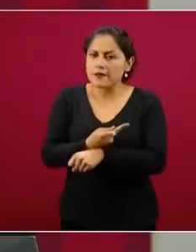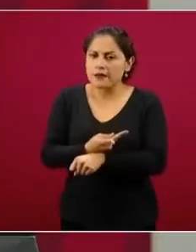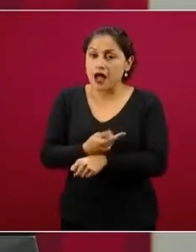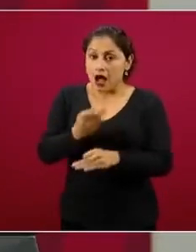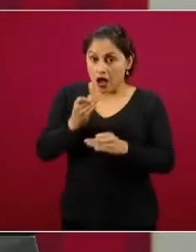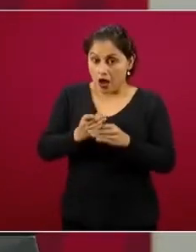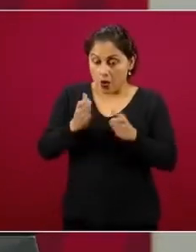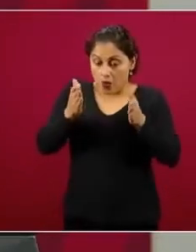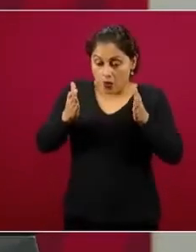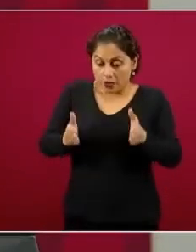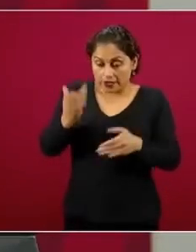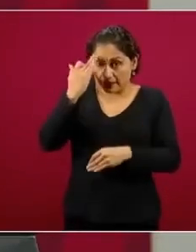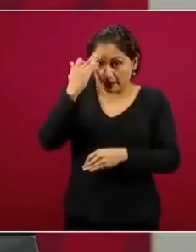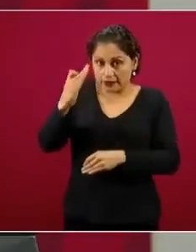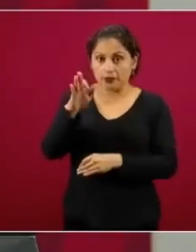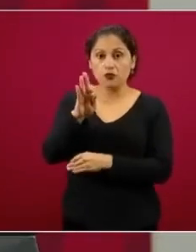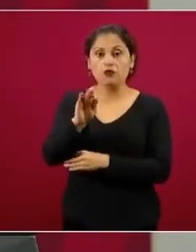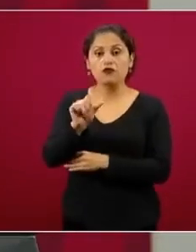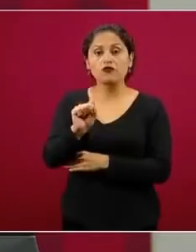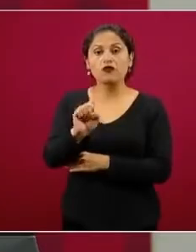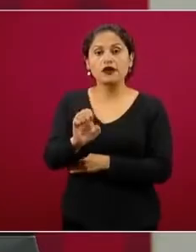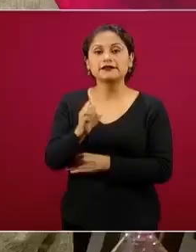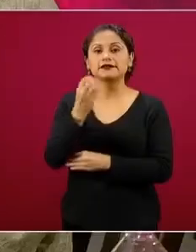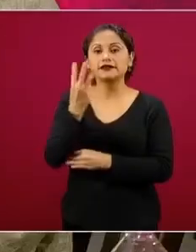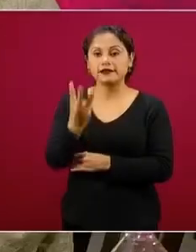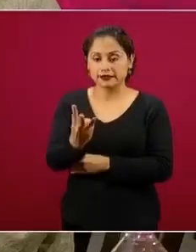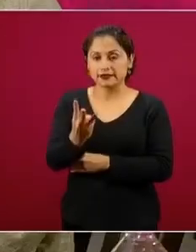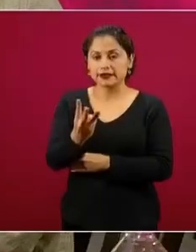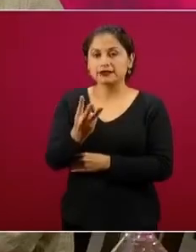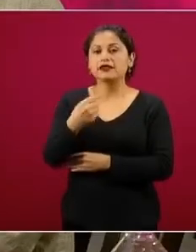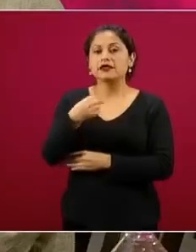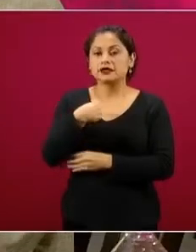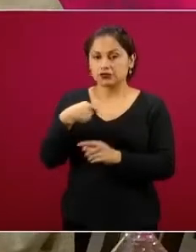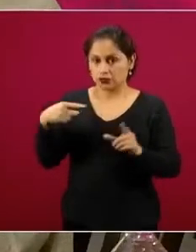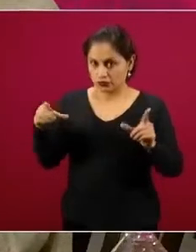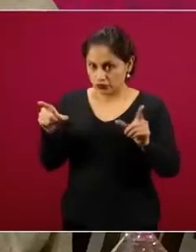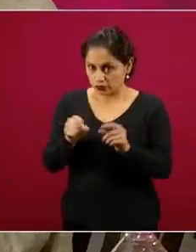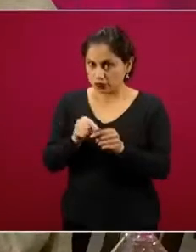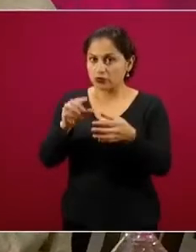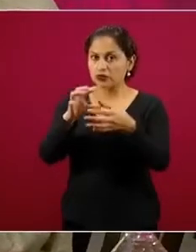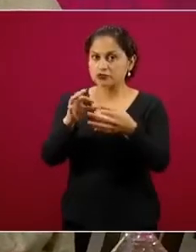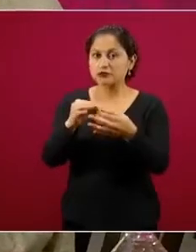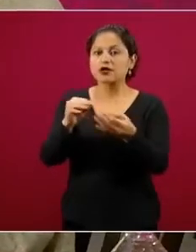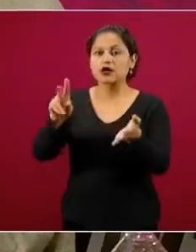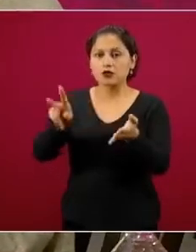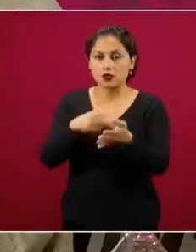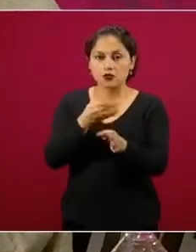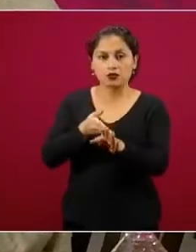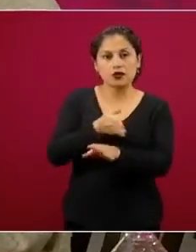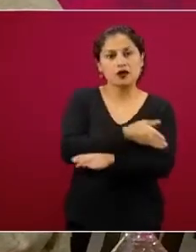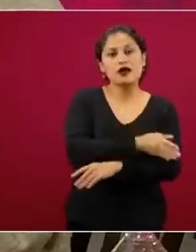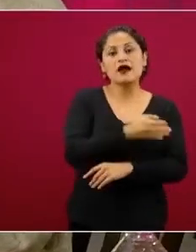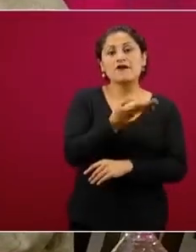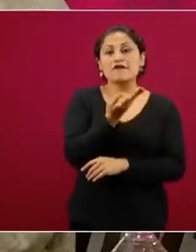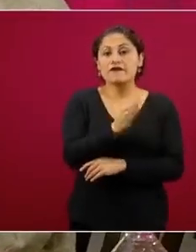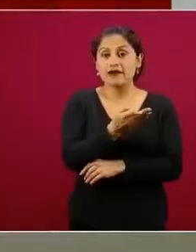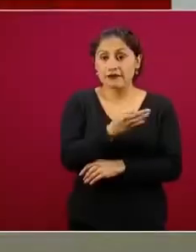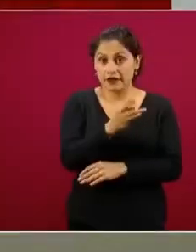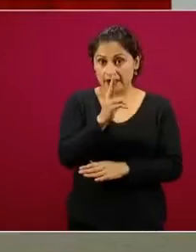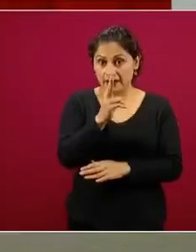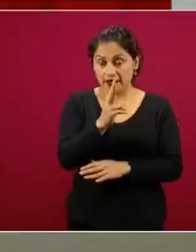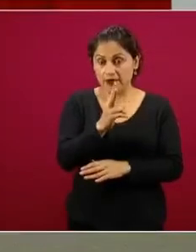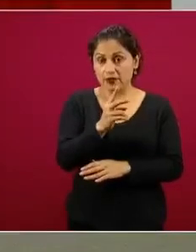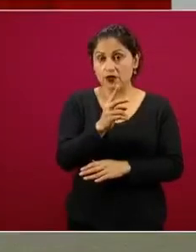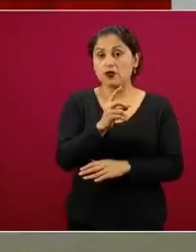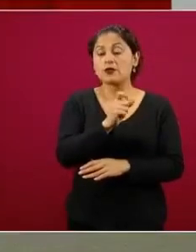y resumo lo que ha ocurrido desde febrero 28. Tuvimos un cambio en la velocidad, primero